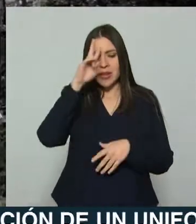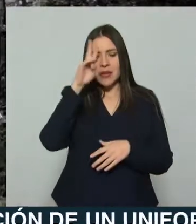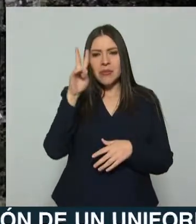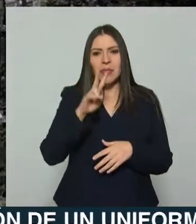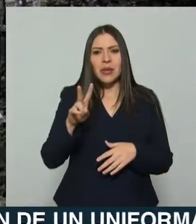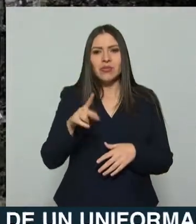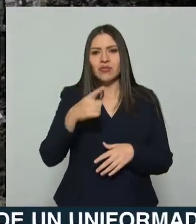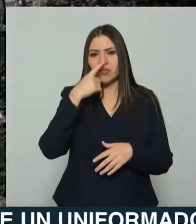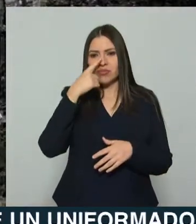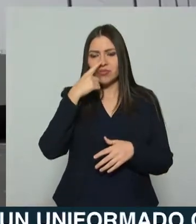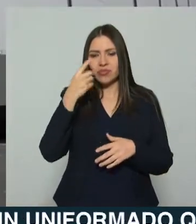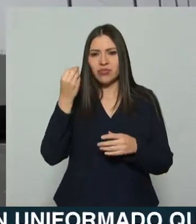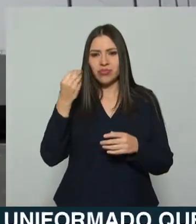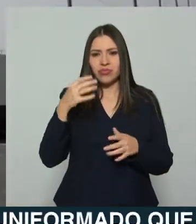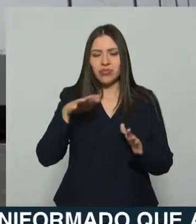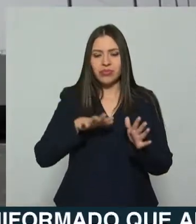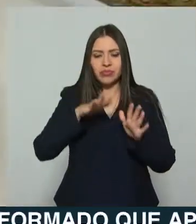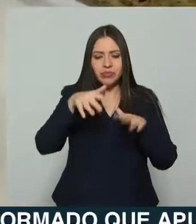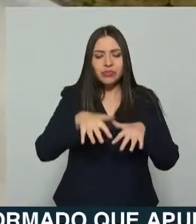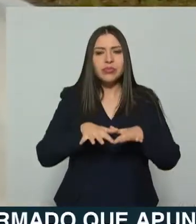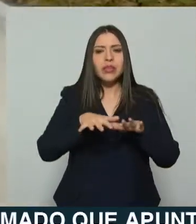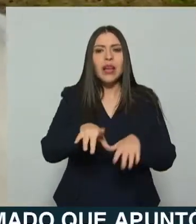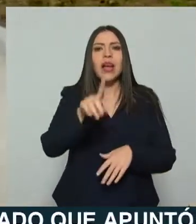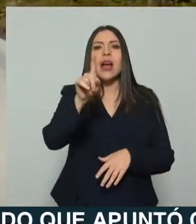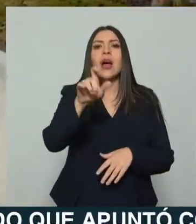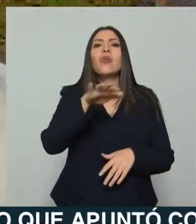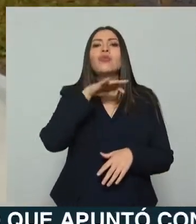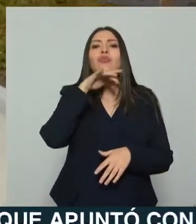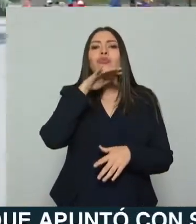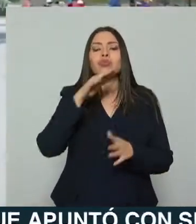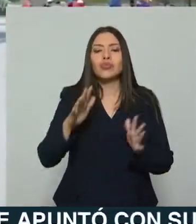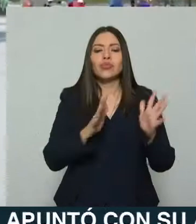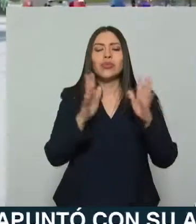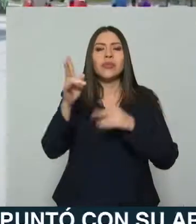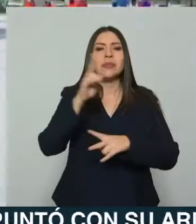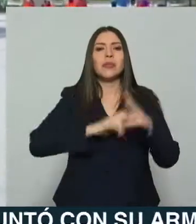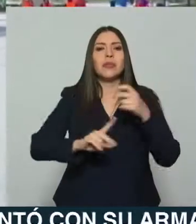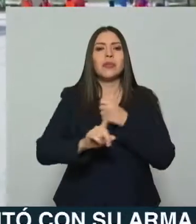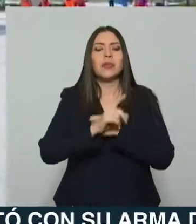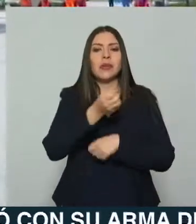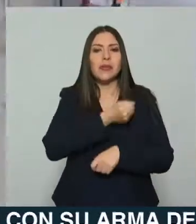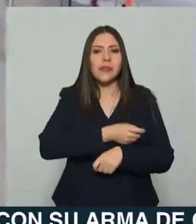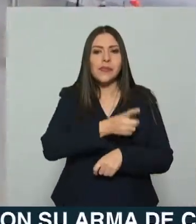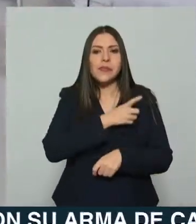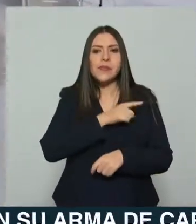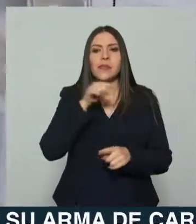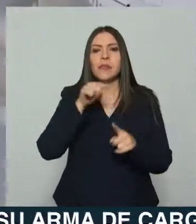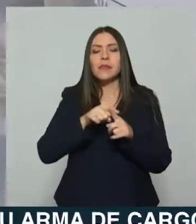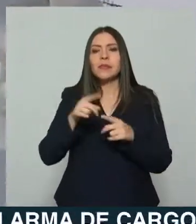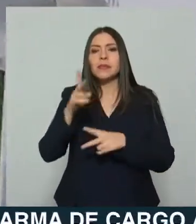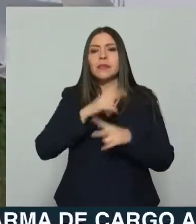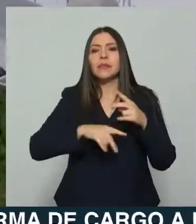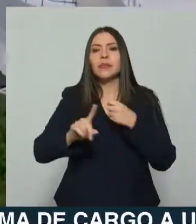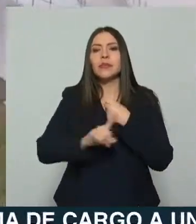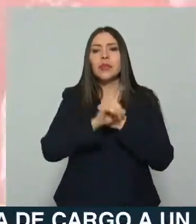de salud debido a que contenía aguas negras a un lugar de convivencia social donde se ejerce el derecho al espacio